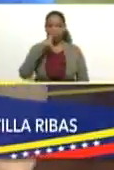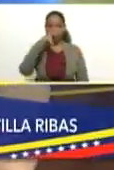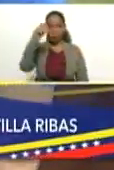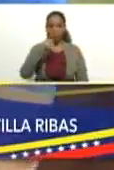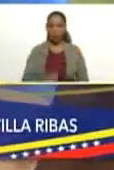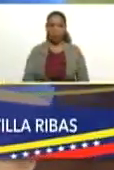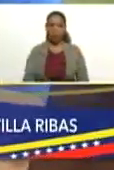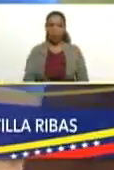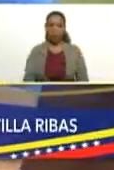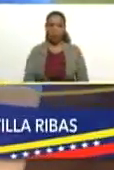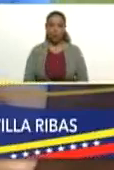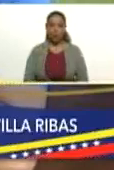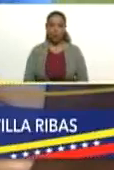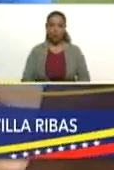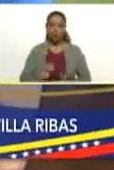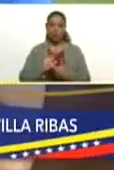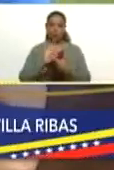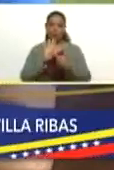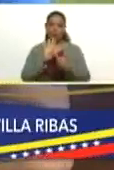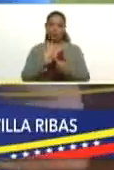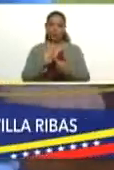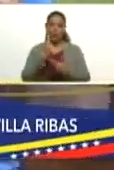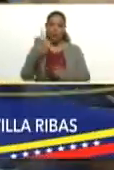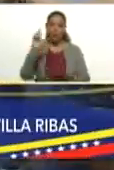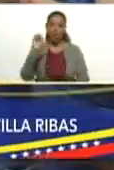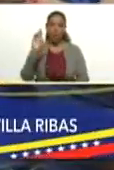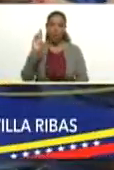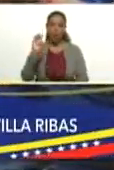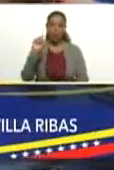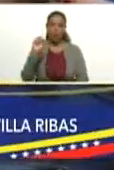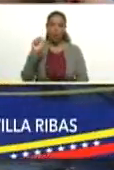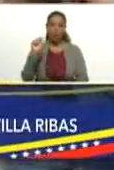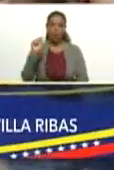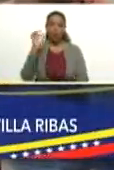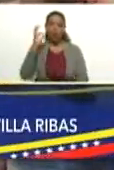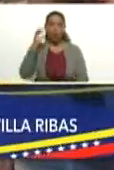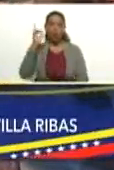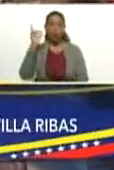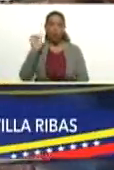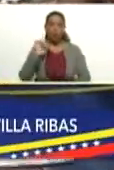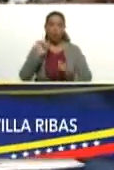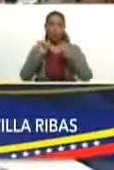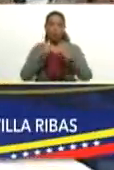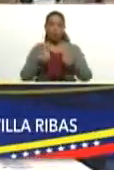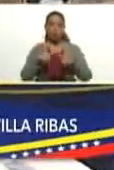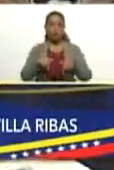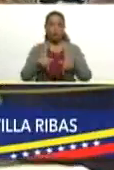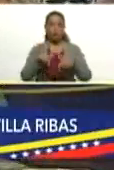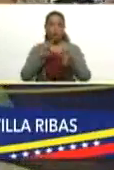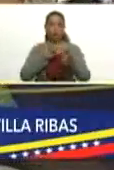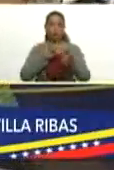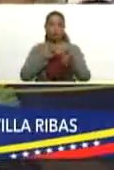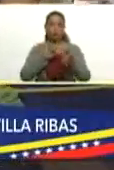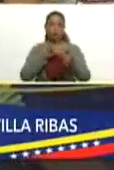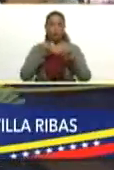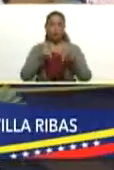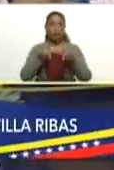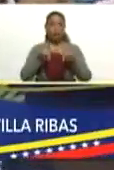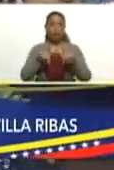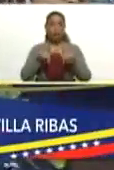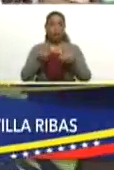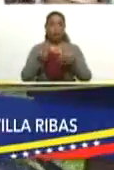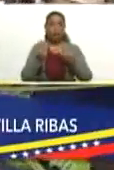Moro. Presidente, le presento a Lorena Ramírez, de quien usted habló cuando iniciamos este pase de esta